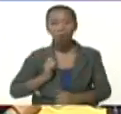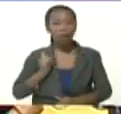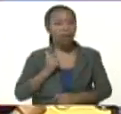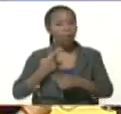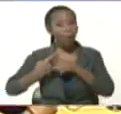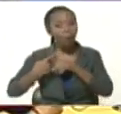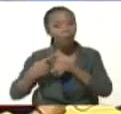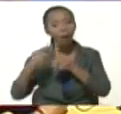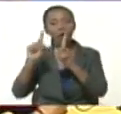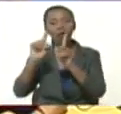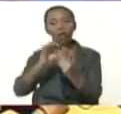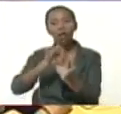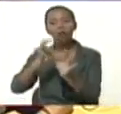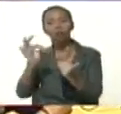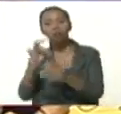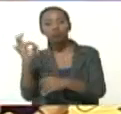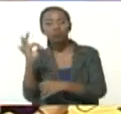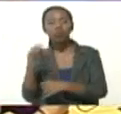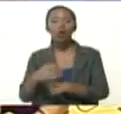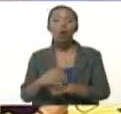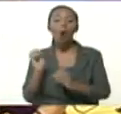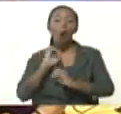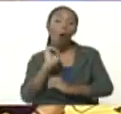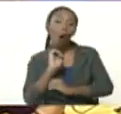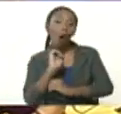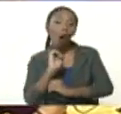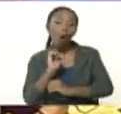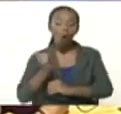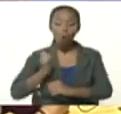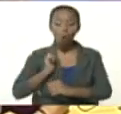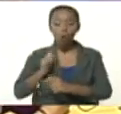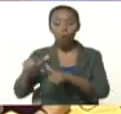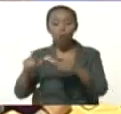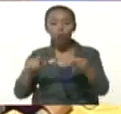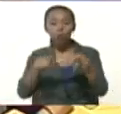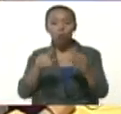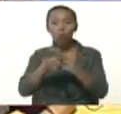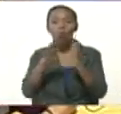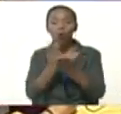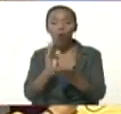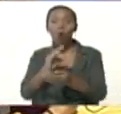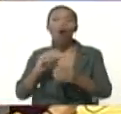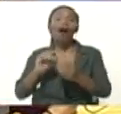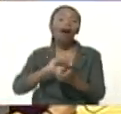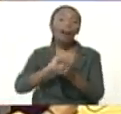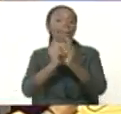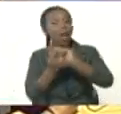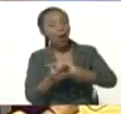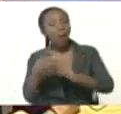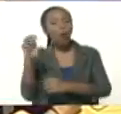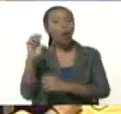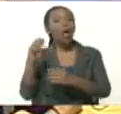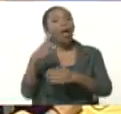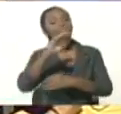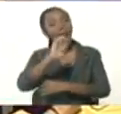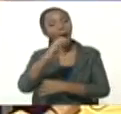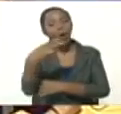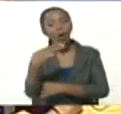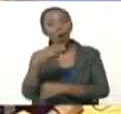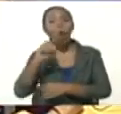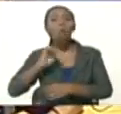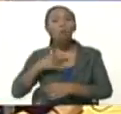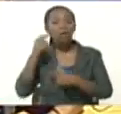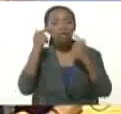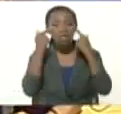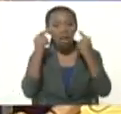otra criptomoneda, o en algún lugar del mundo lo cambias por euros, o si estás en China lo cambias por yuanes, o si estás